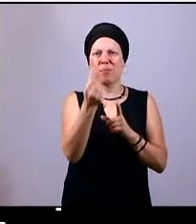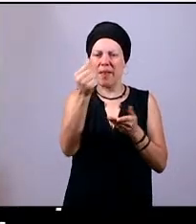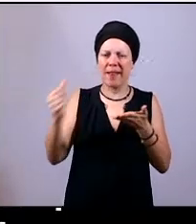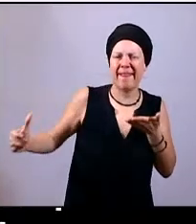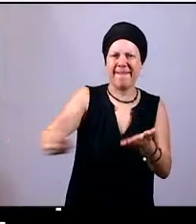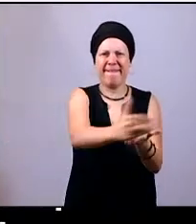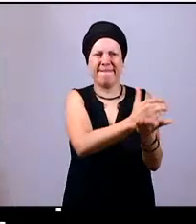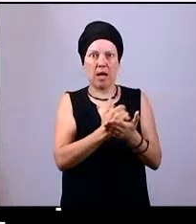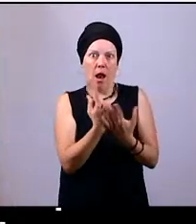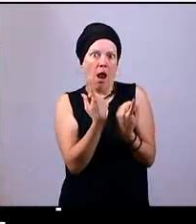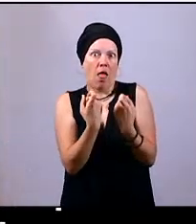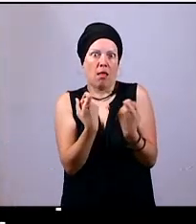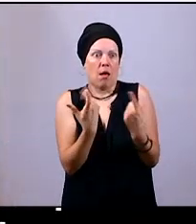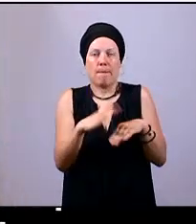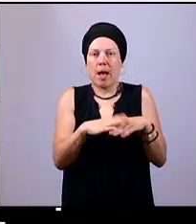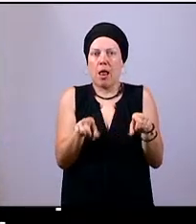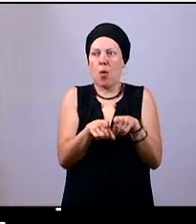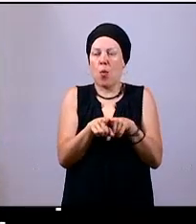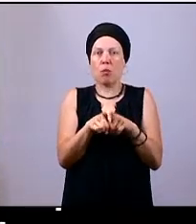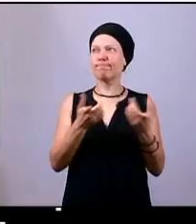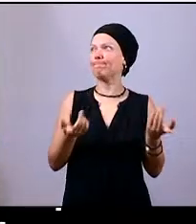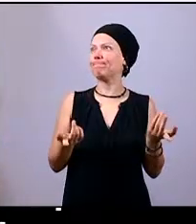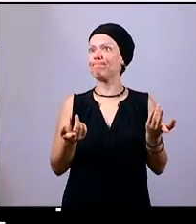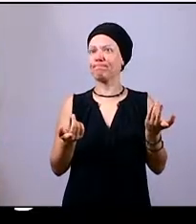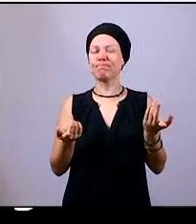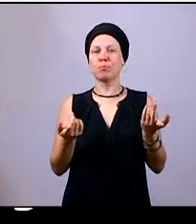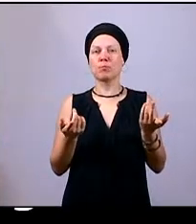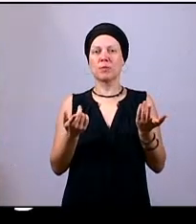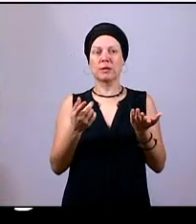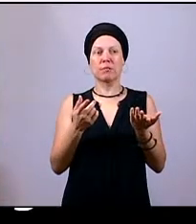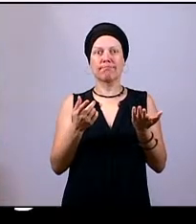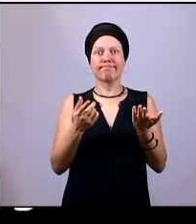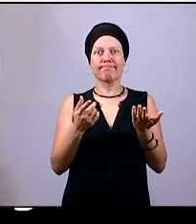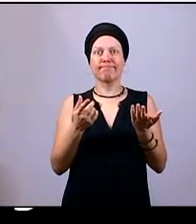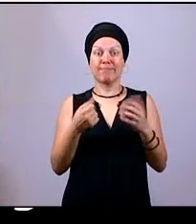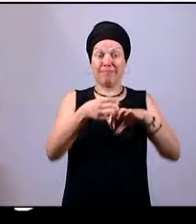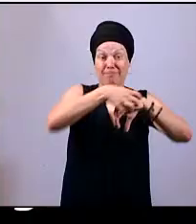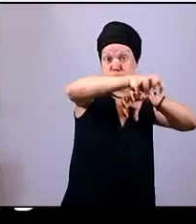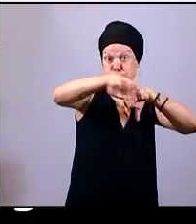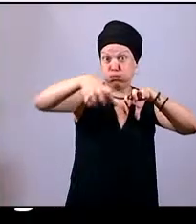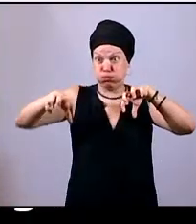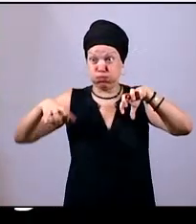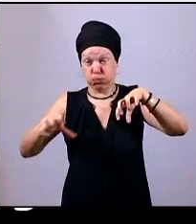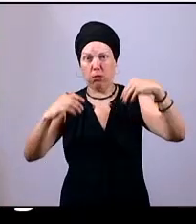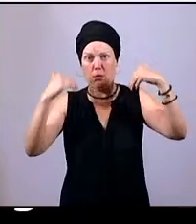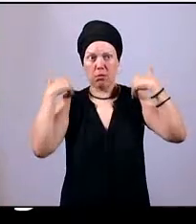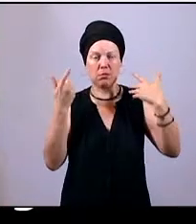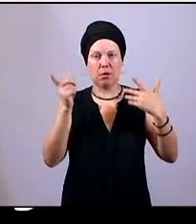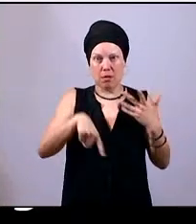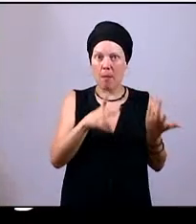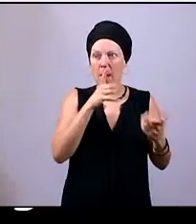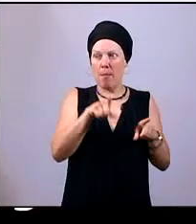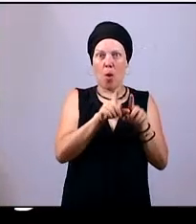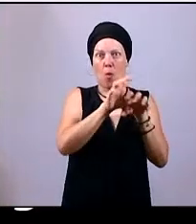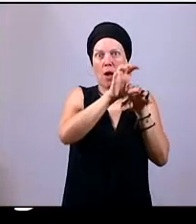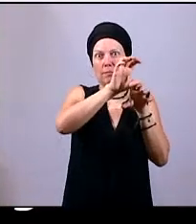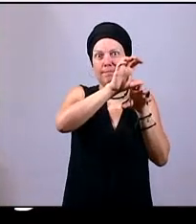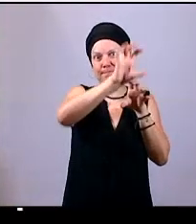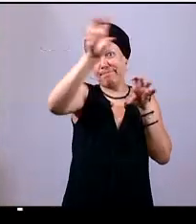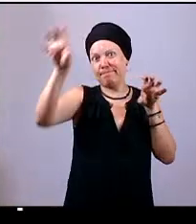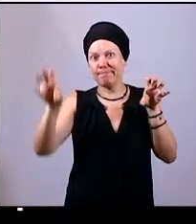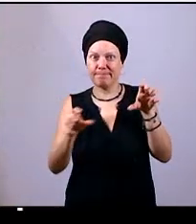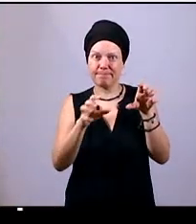que necesita para hacer efectivo sus prestaciones competenciales y sobre todo para redistribuirla entre los distintos